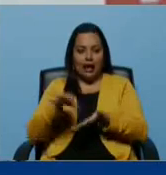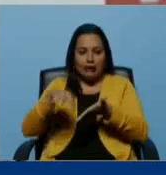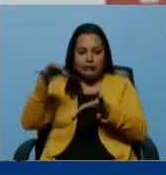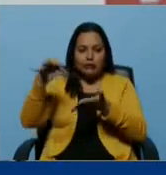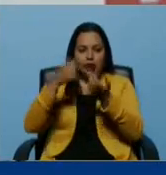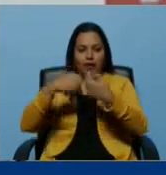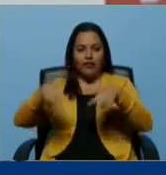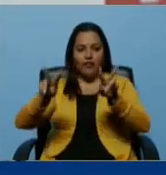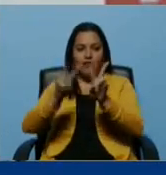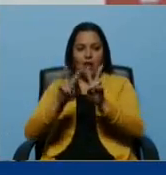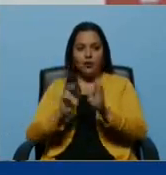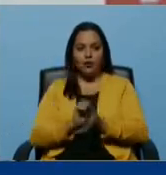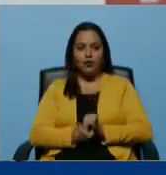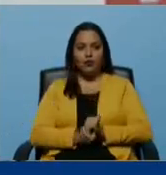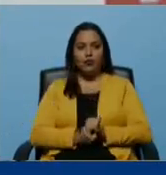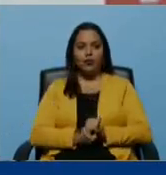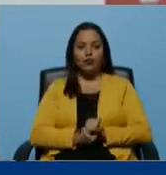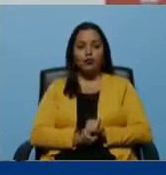moral.